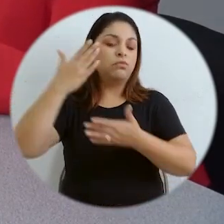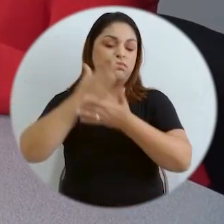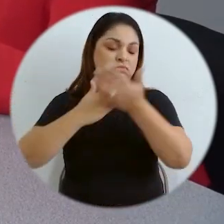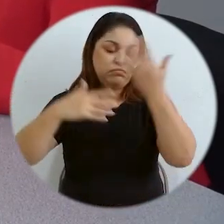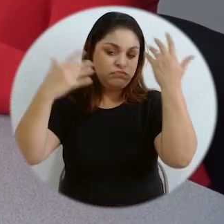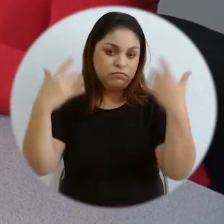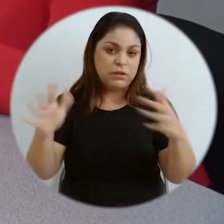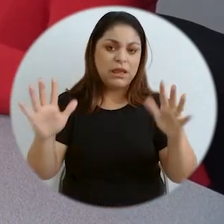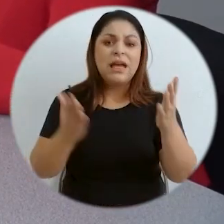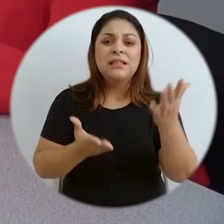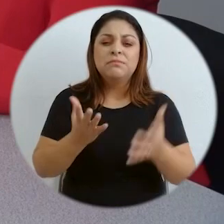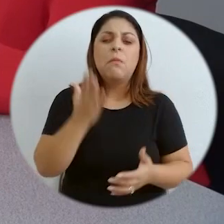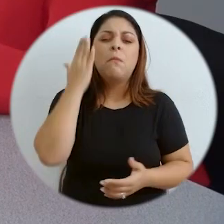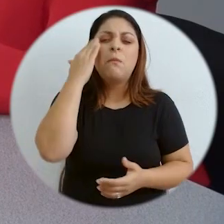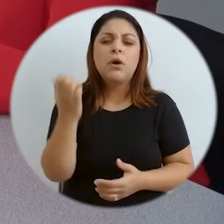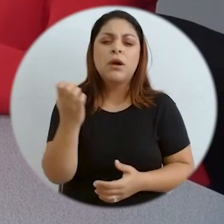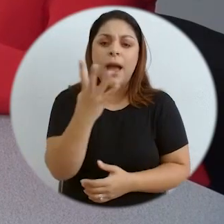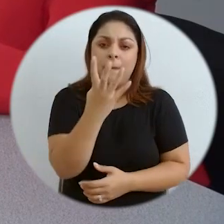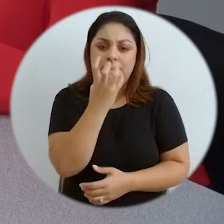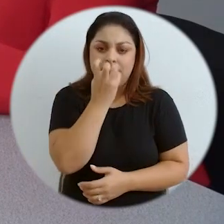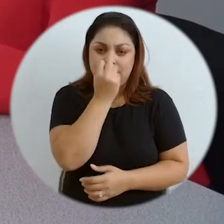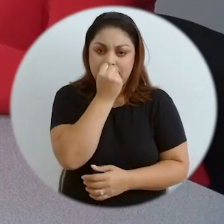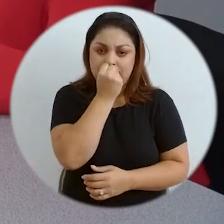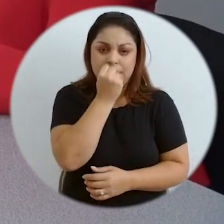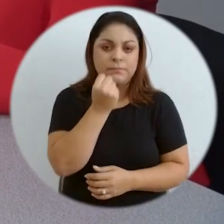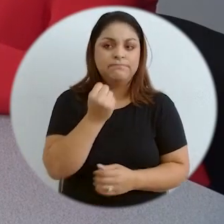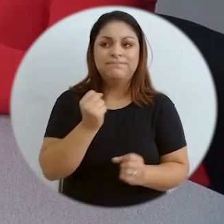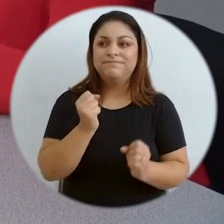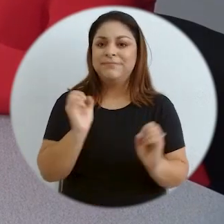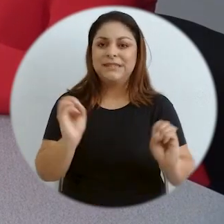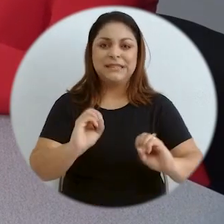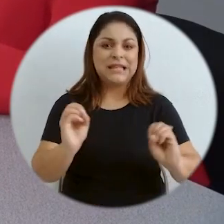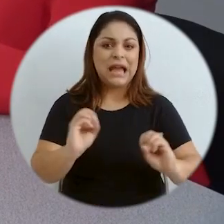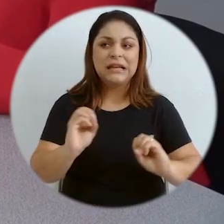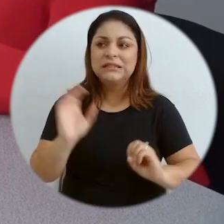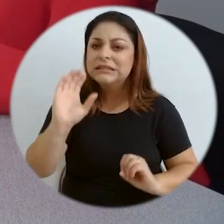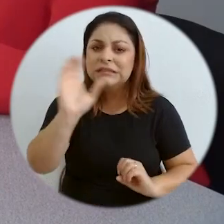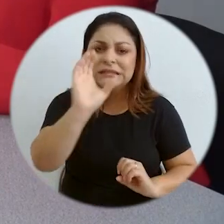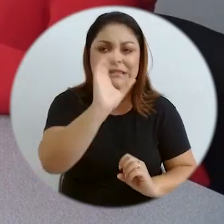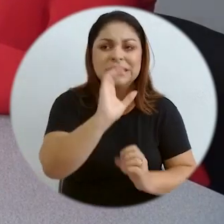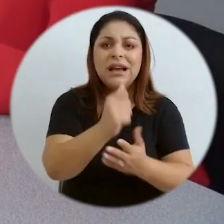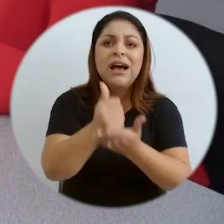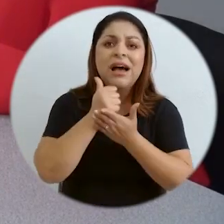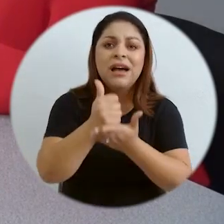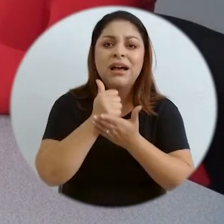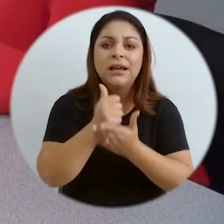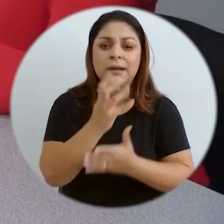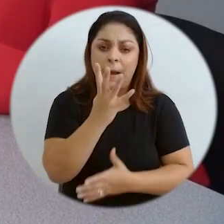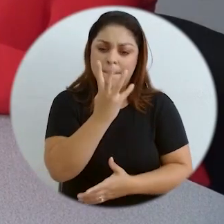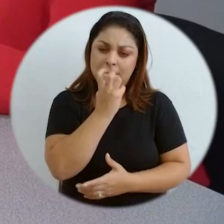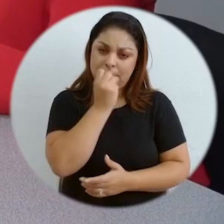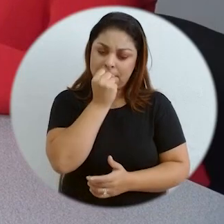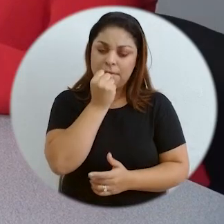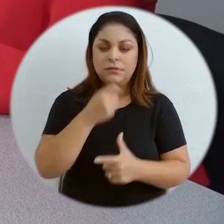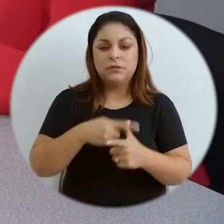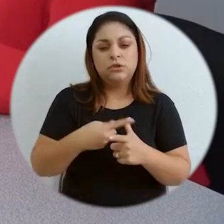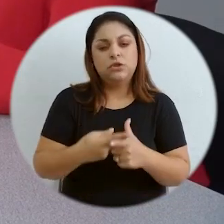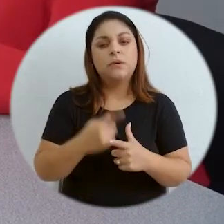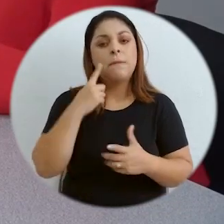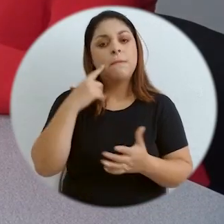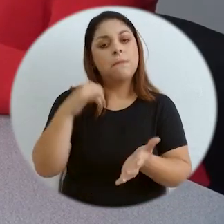Probablemente no lo expresan, ¿verdad? No buscan esa ayuda y por